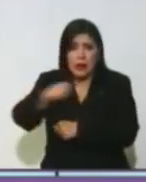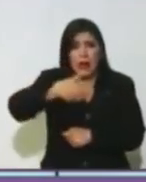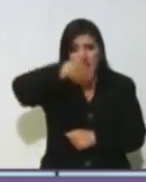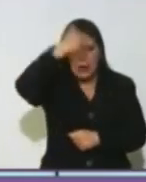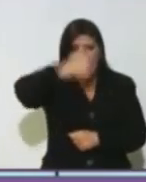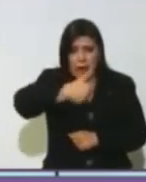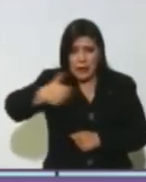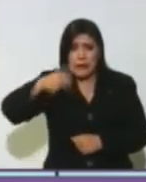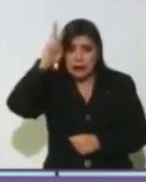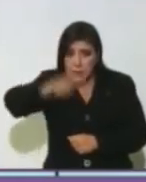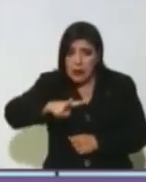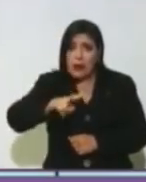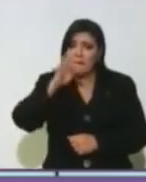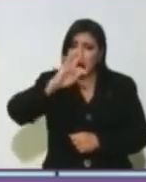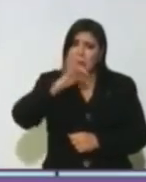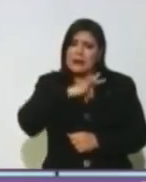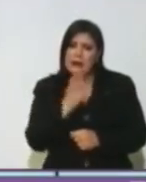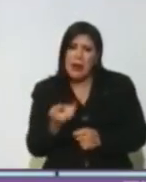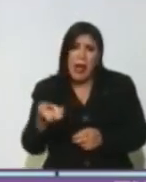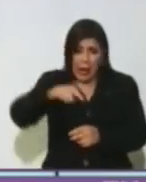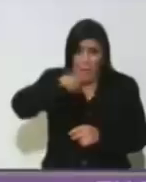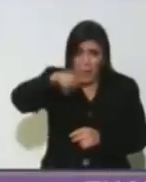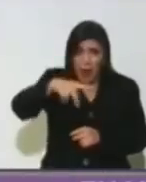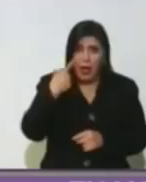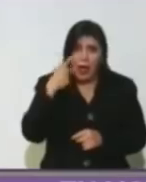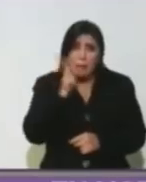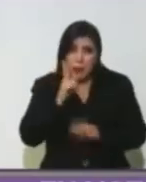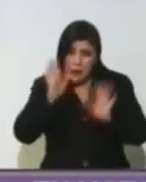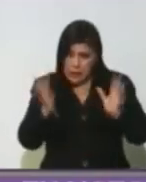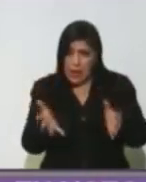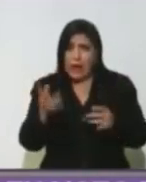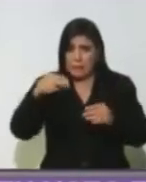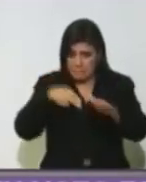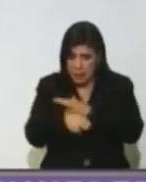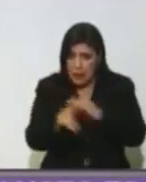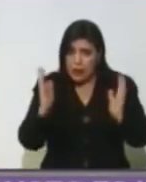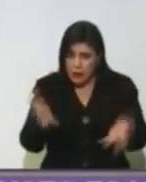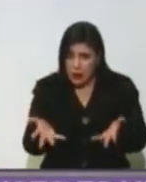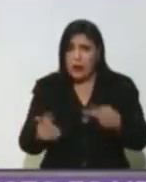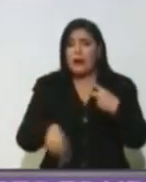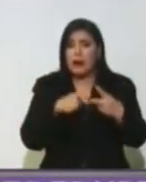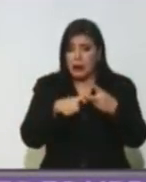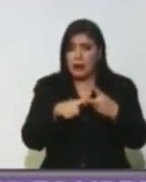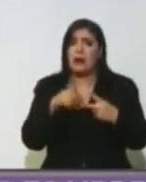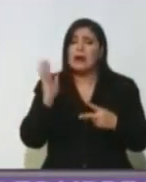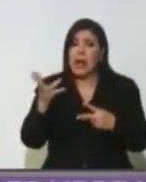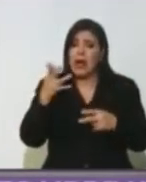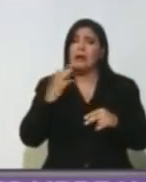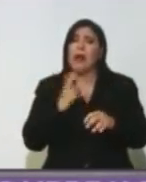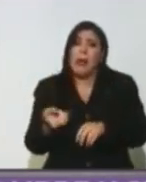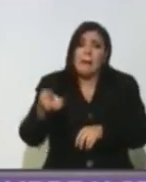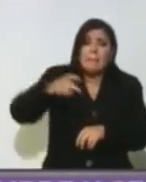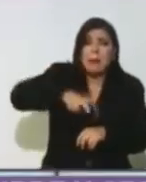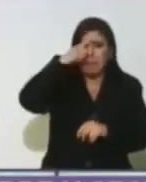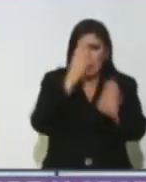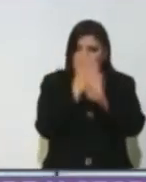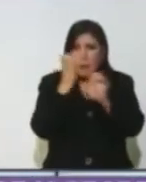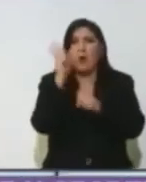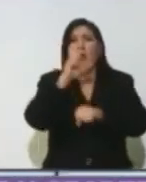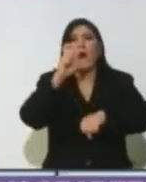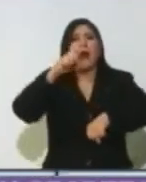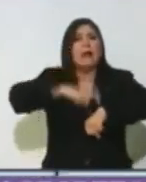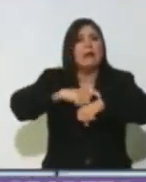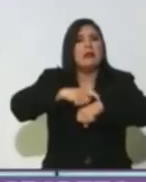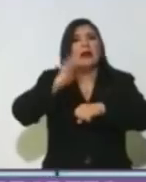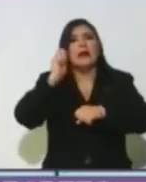aquí si algún día se han subido al metro si algún día se han subido al metrobus en horas pico no me